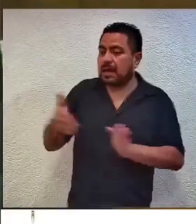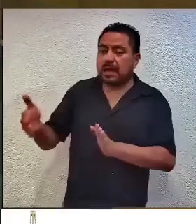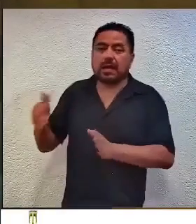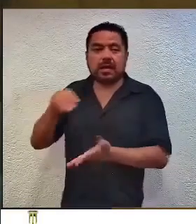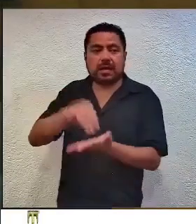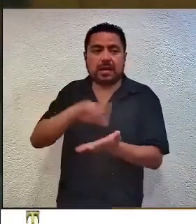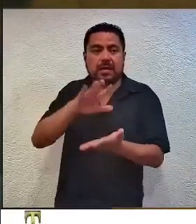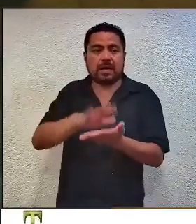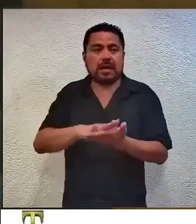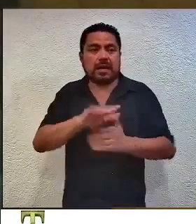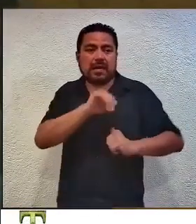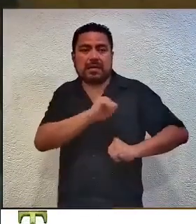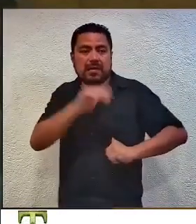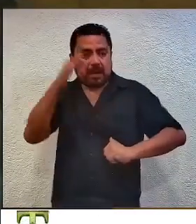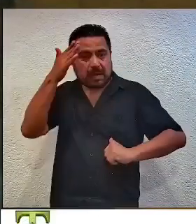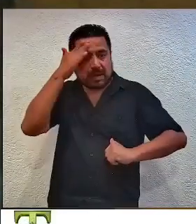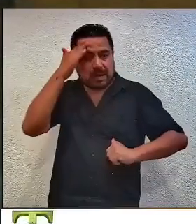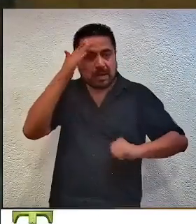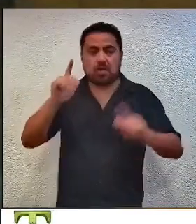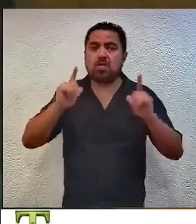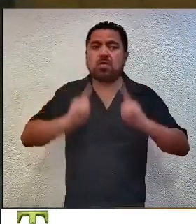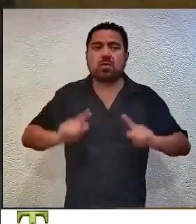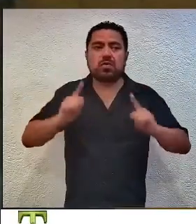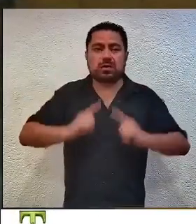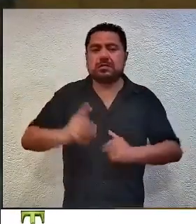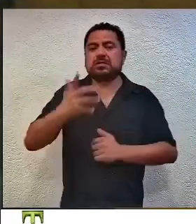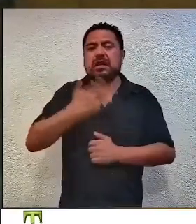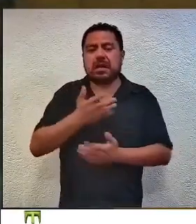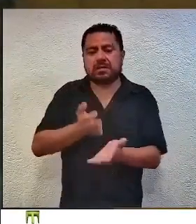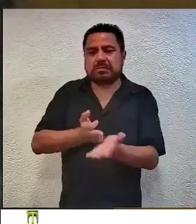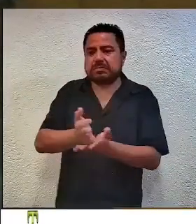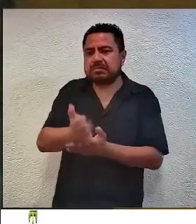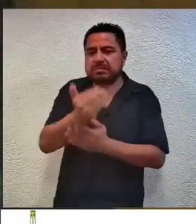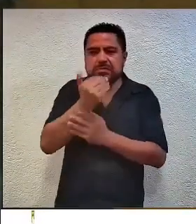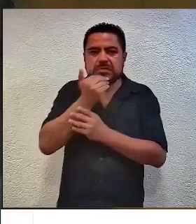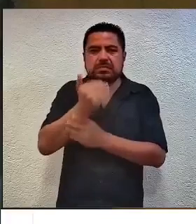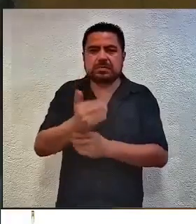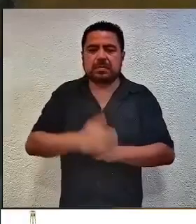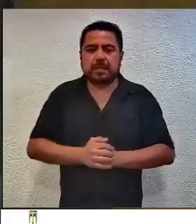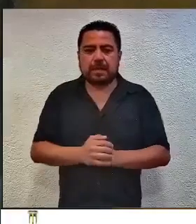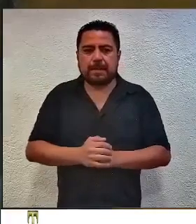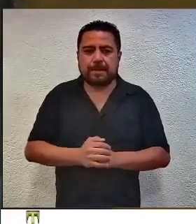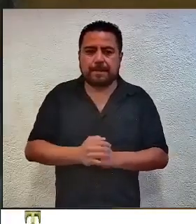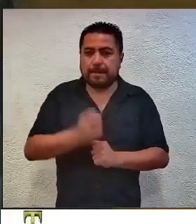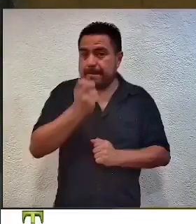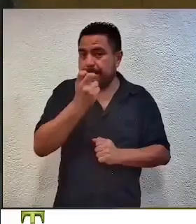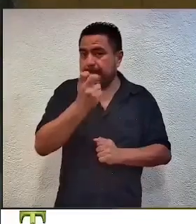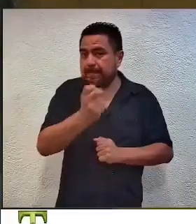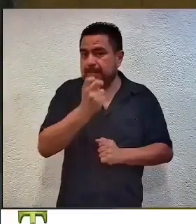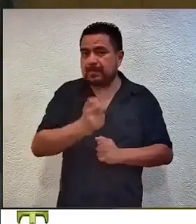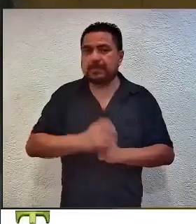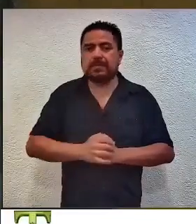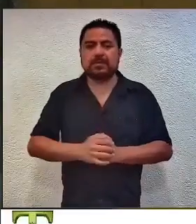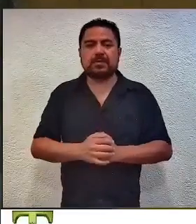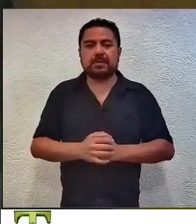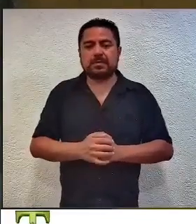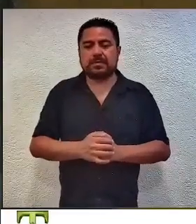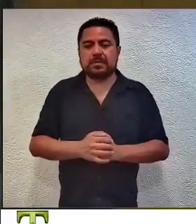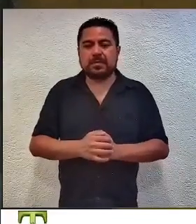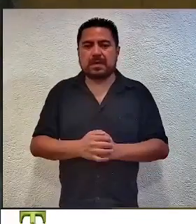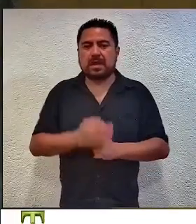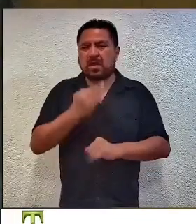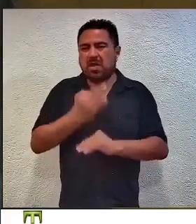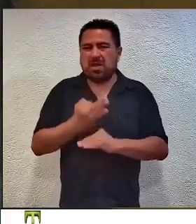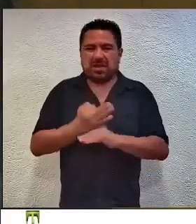por autoridad judicial y han quedado firmes. De ahí que en el